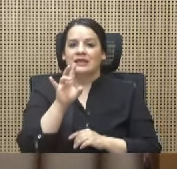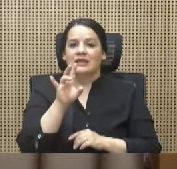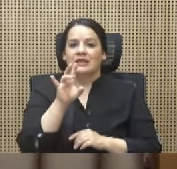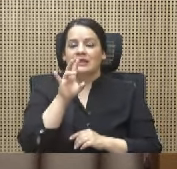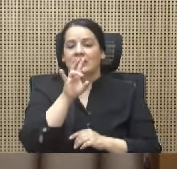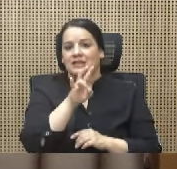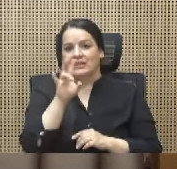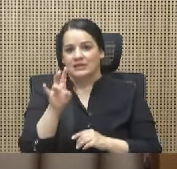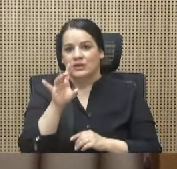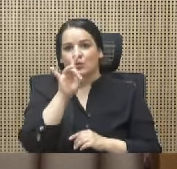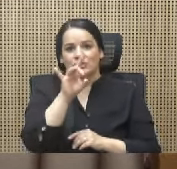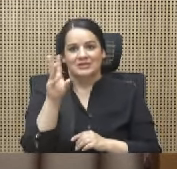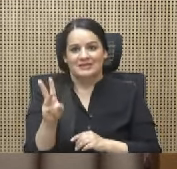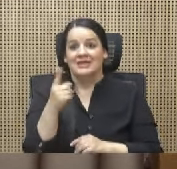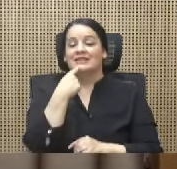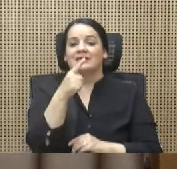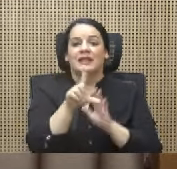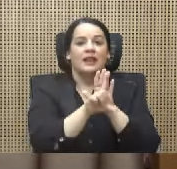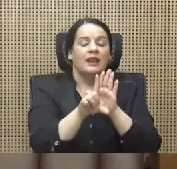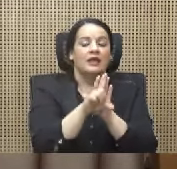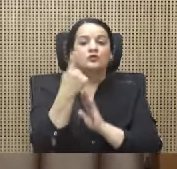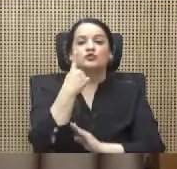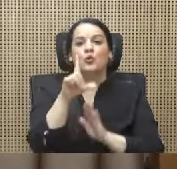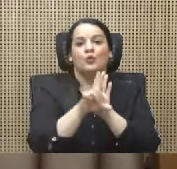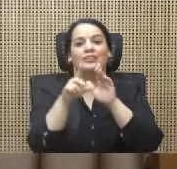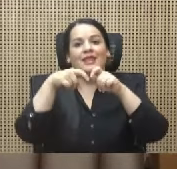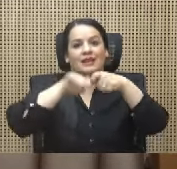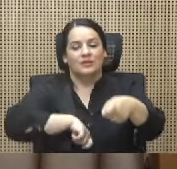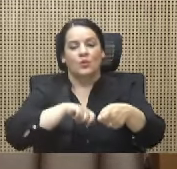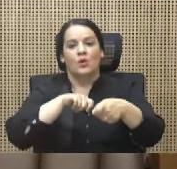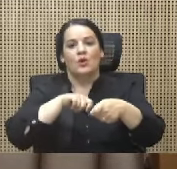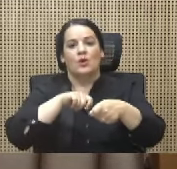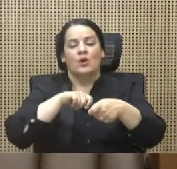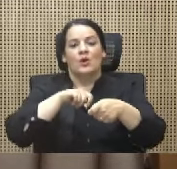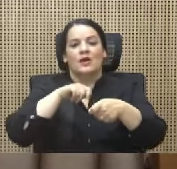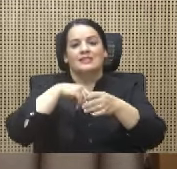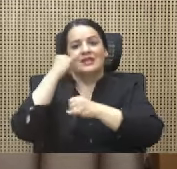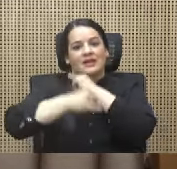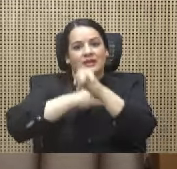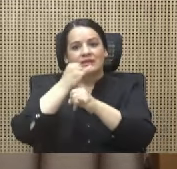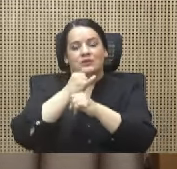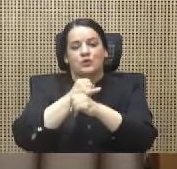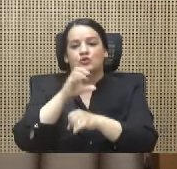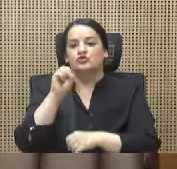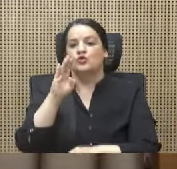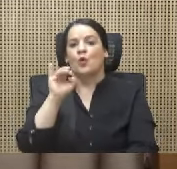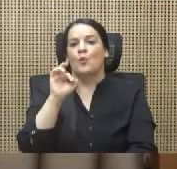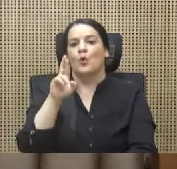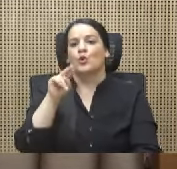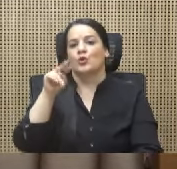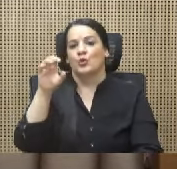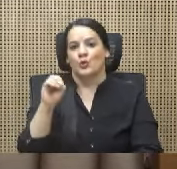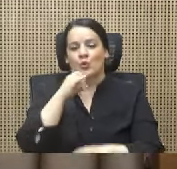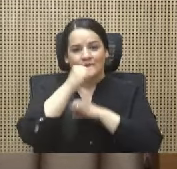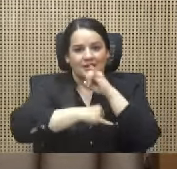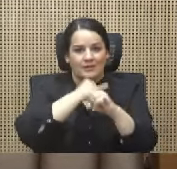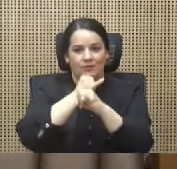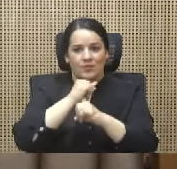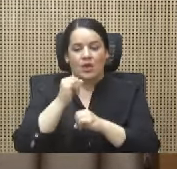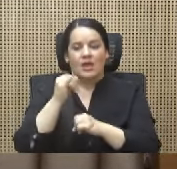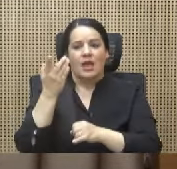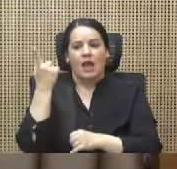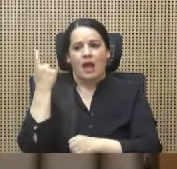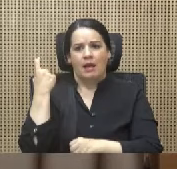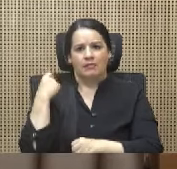delito refiere a delitos transnacionales, el delito de soborno transnacional, que de hecho se incluyó no hace demasiado por esta